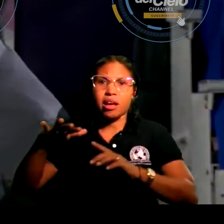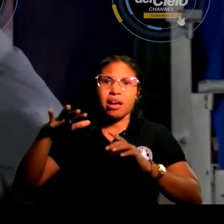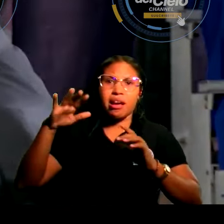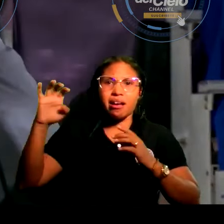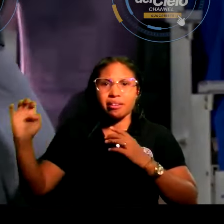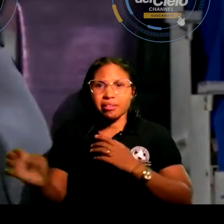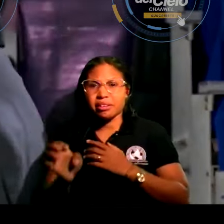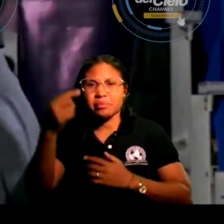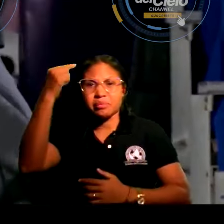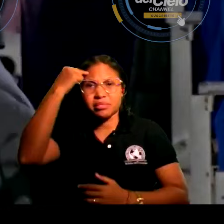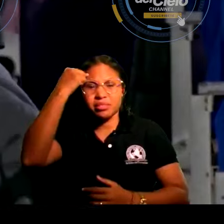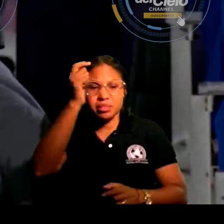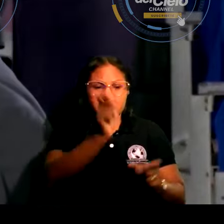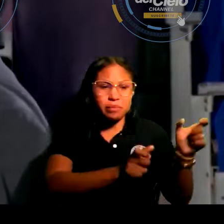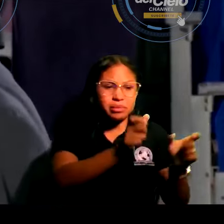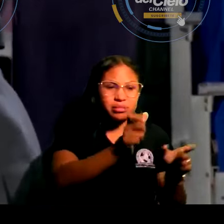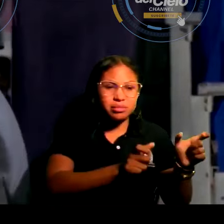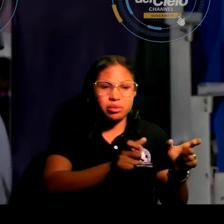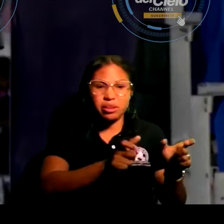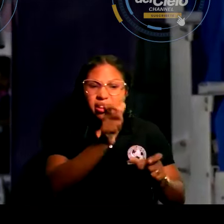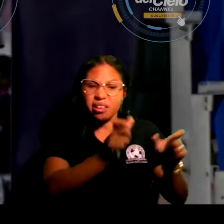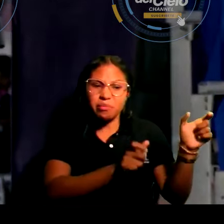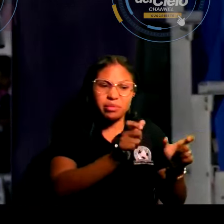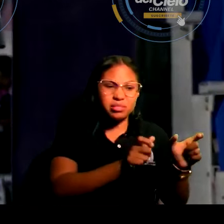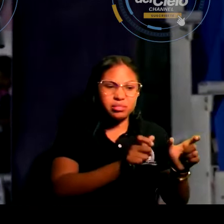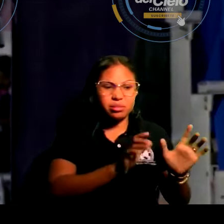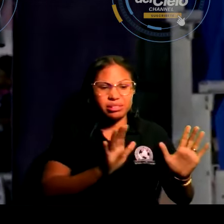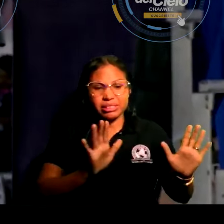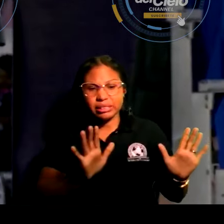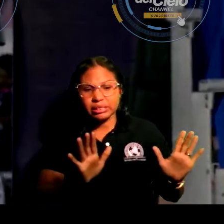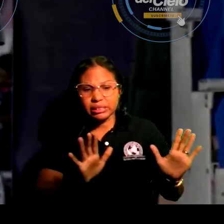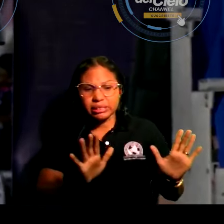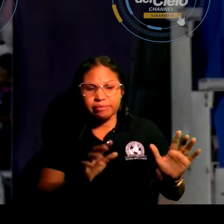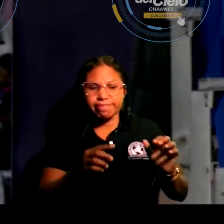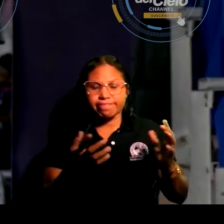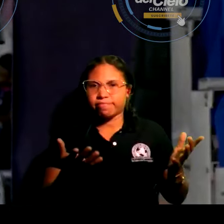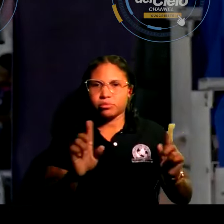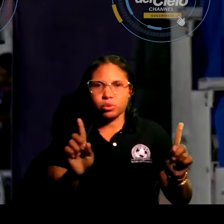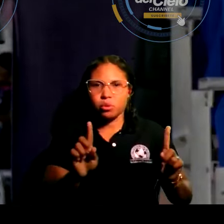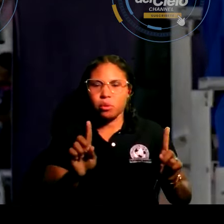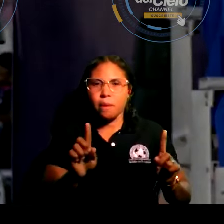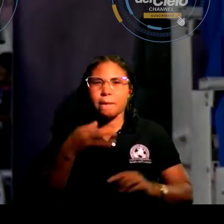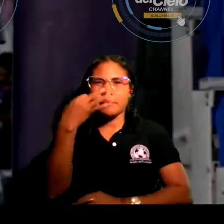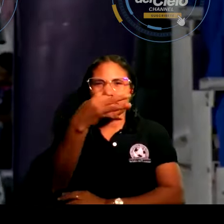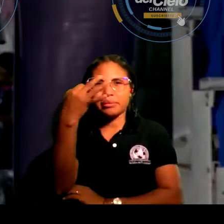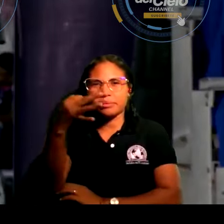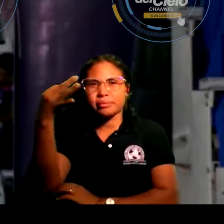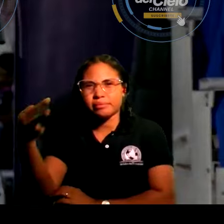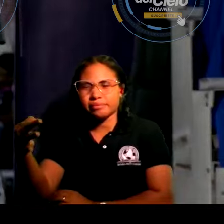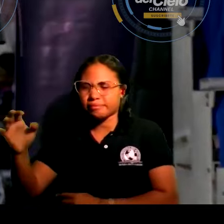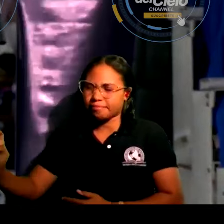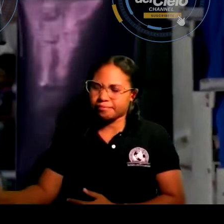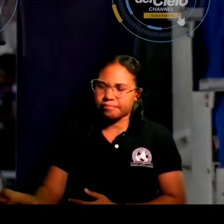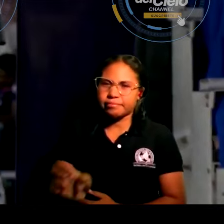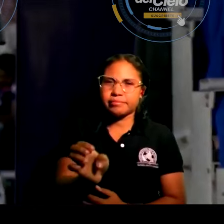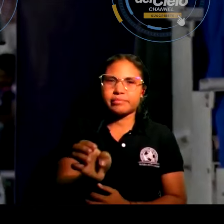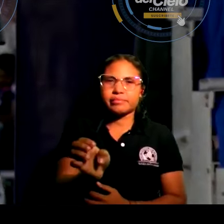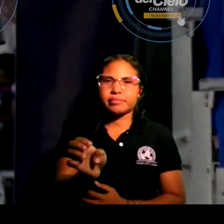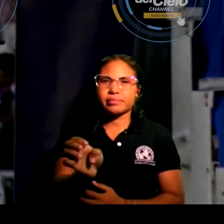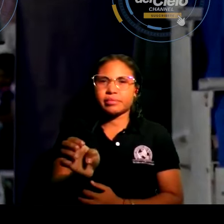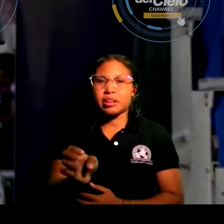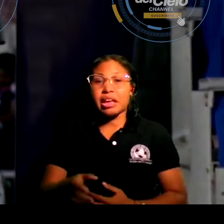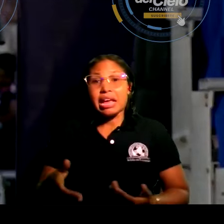personas, en que las personas se queden. Predica este evangelio, que el que se encarga